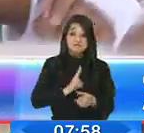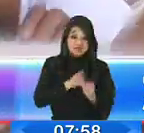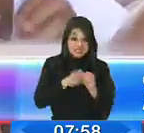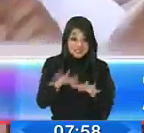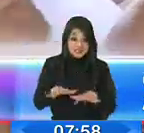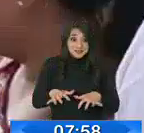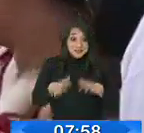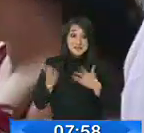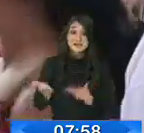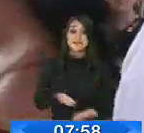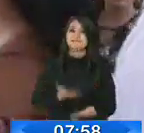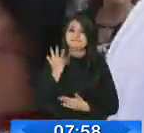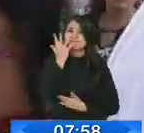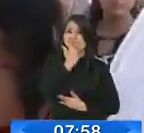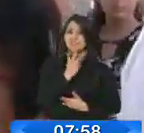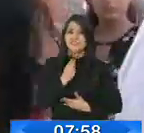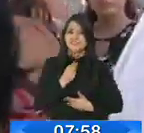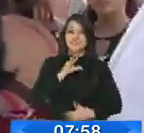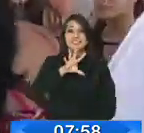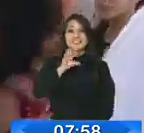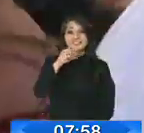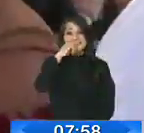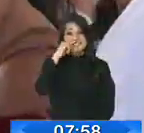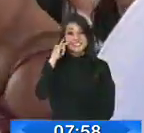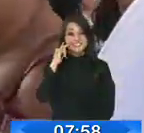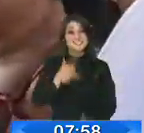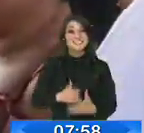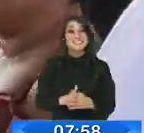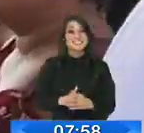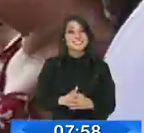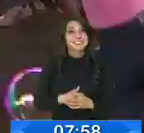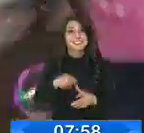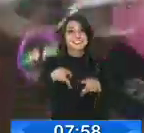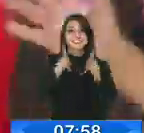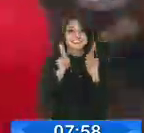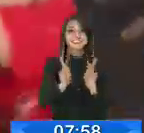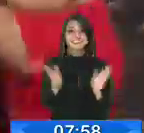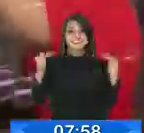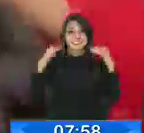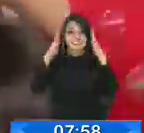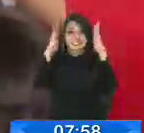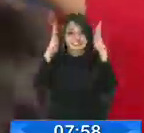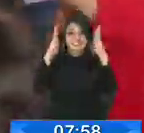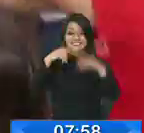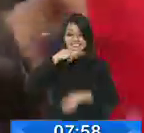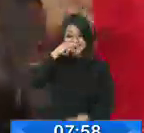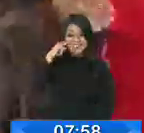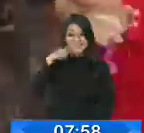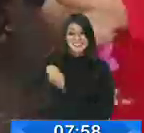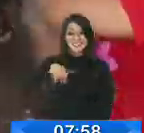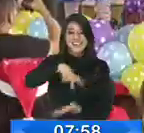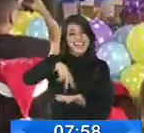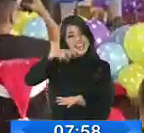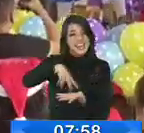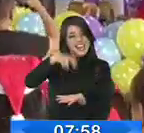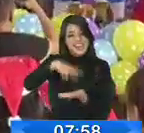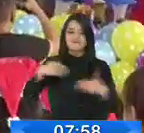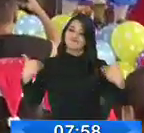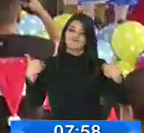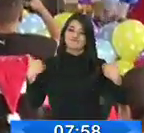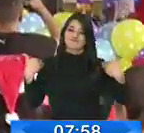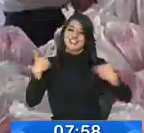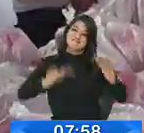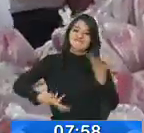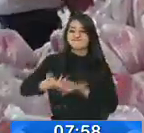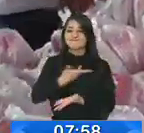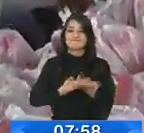estos aquí. 50 niños. ¿Desde dónde viene? De la isla Trinitaria. Así ellos, los más pequeños de la casa, vivieron momentos